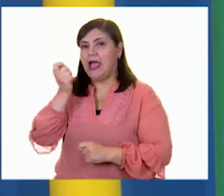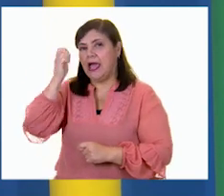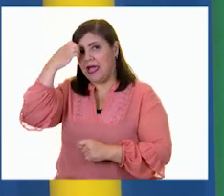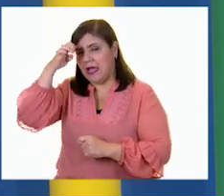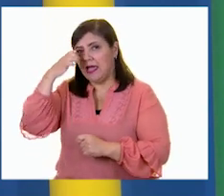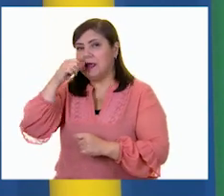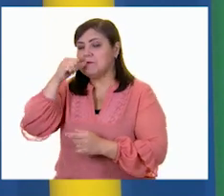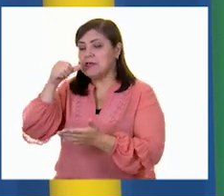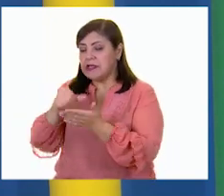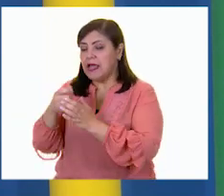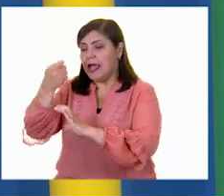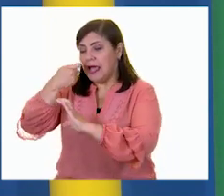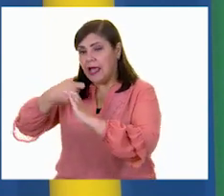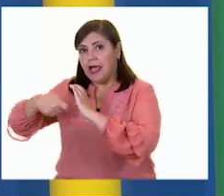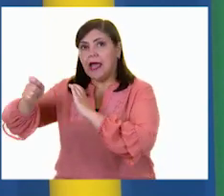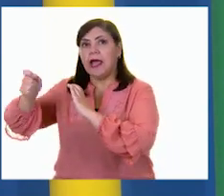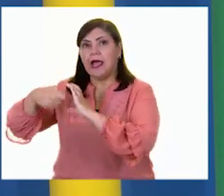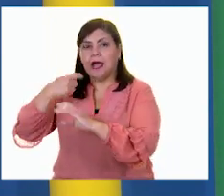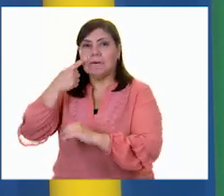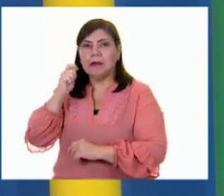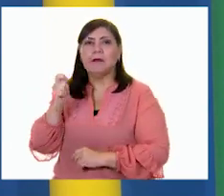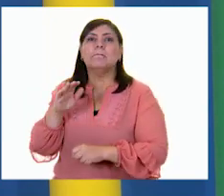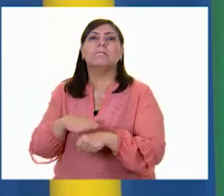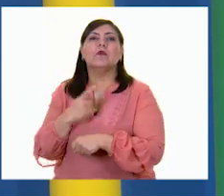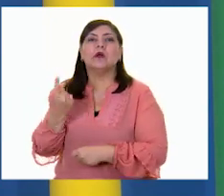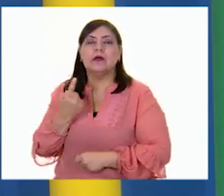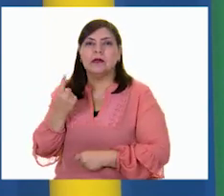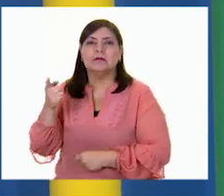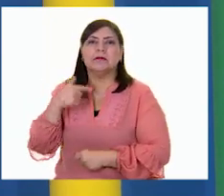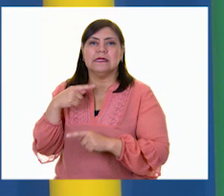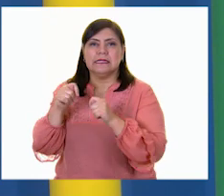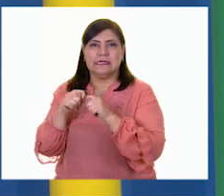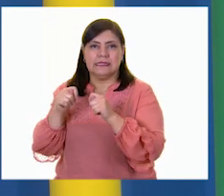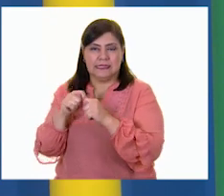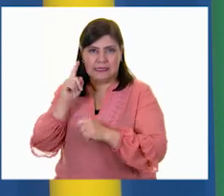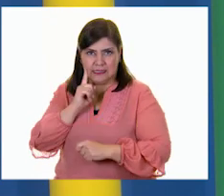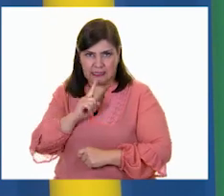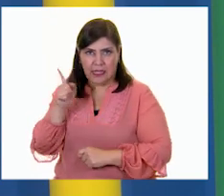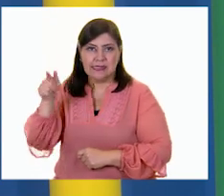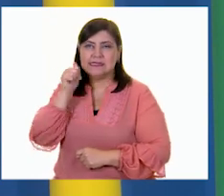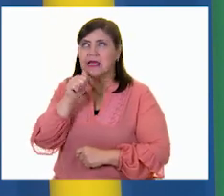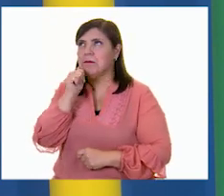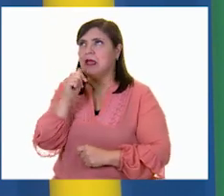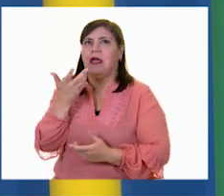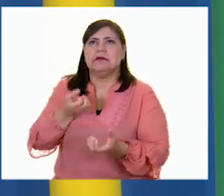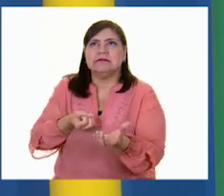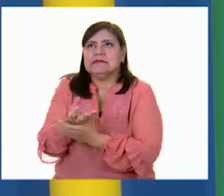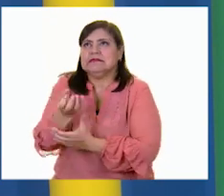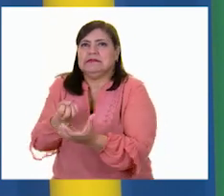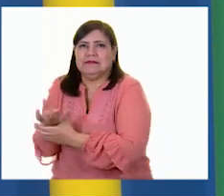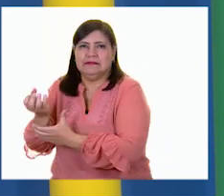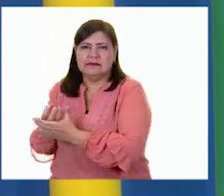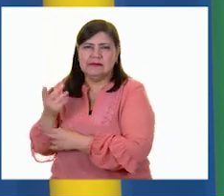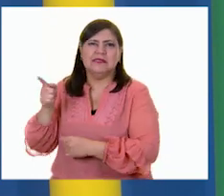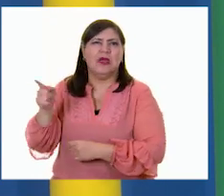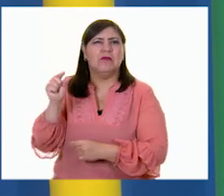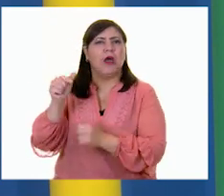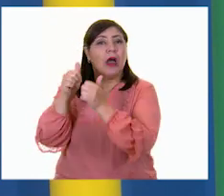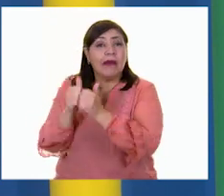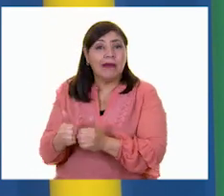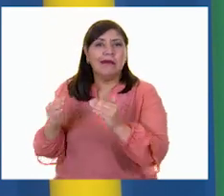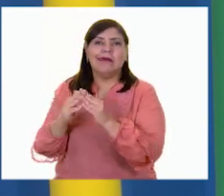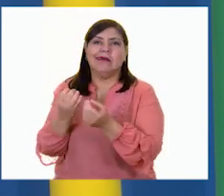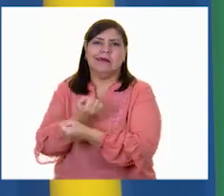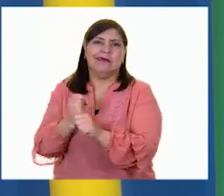por correo postal y porque mi tía, quien siempre ha sido bien pata de perro, ha estado un tanto deprimida por el encierro y